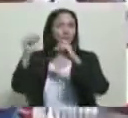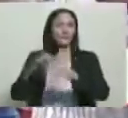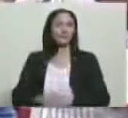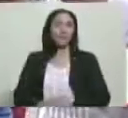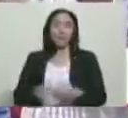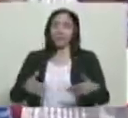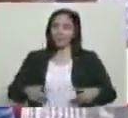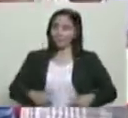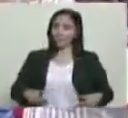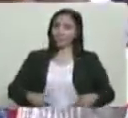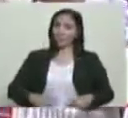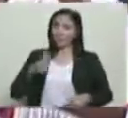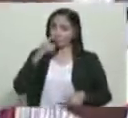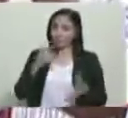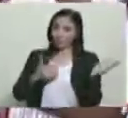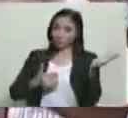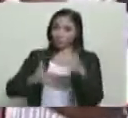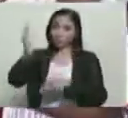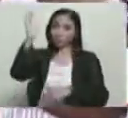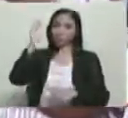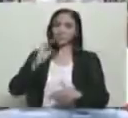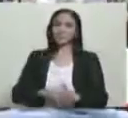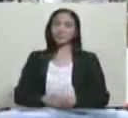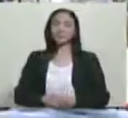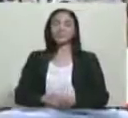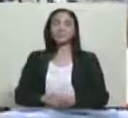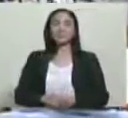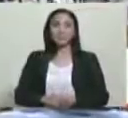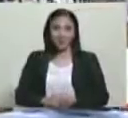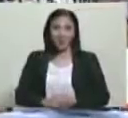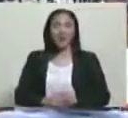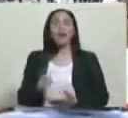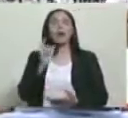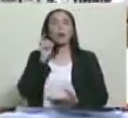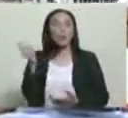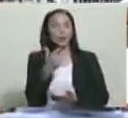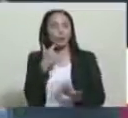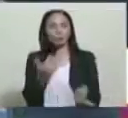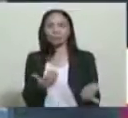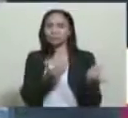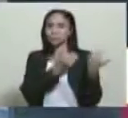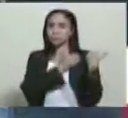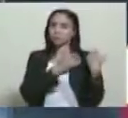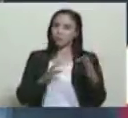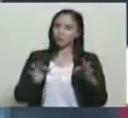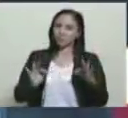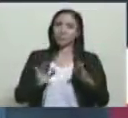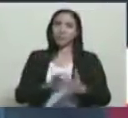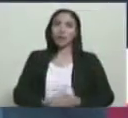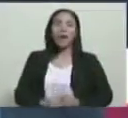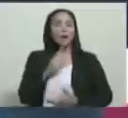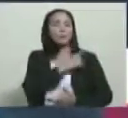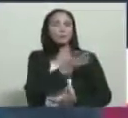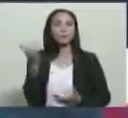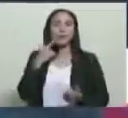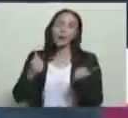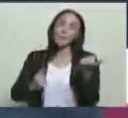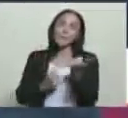esfuerzo lo estamos haciendo desde el Guárico, asumiendo nuestro compromiso, decirle cuente usted con el